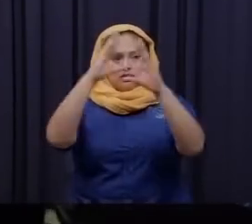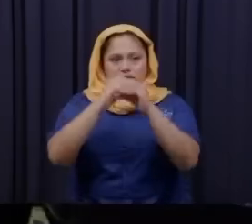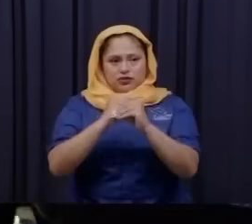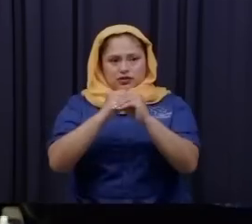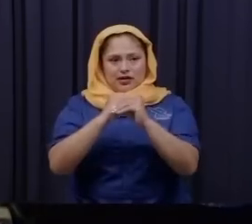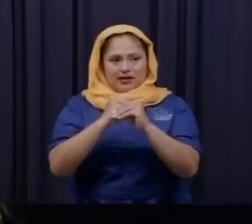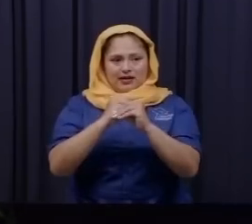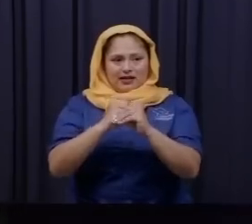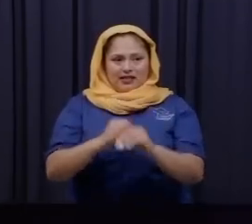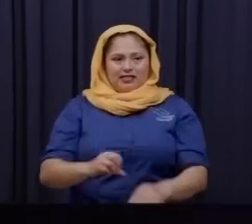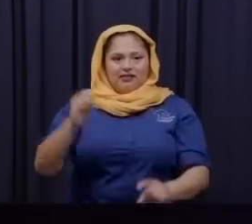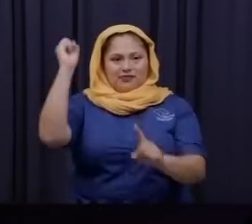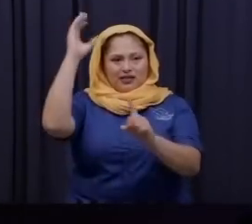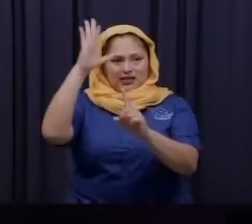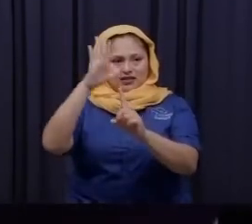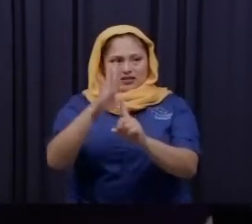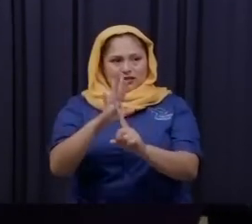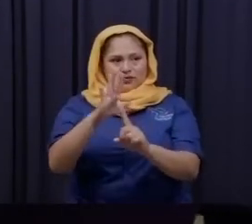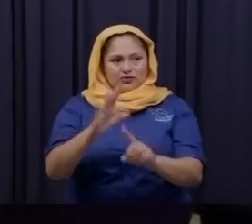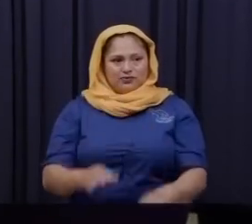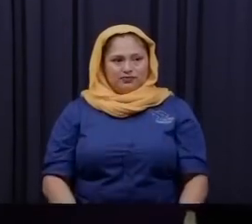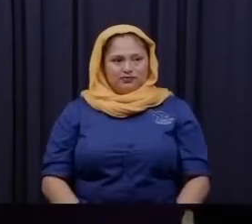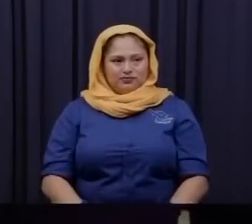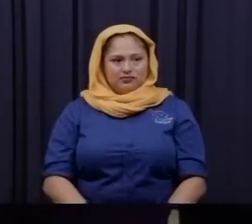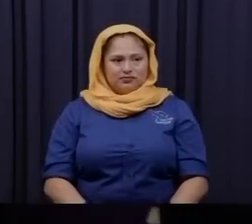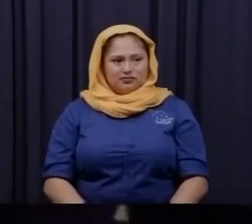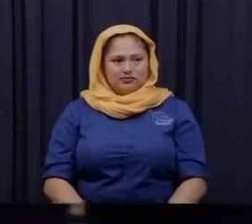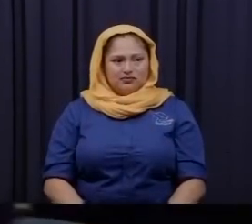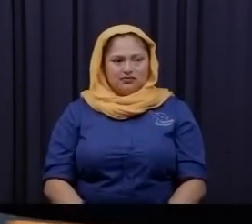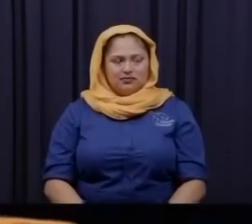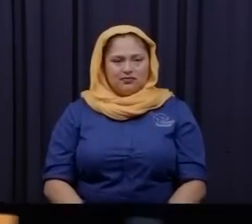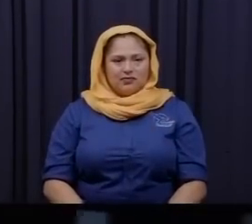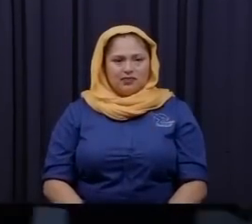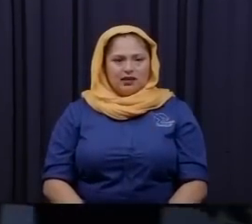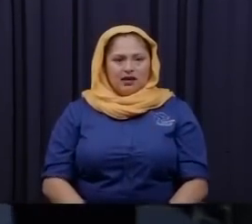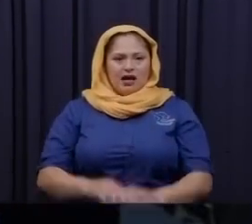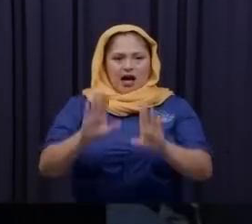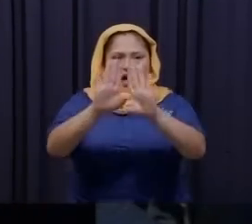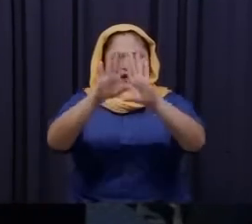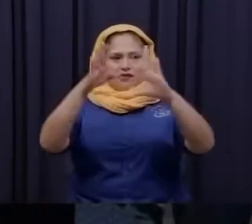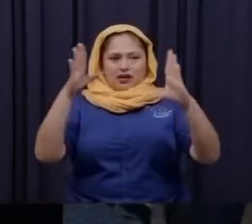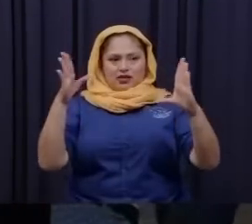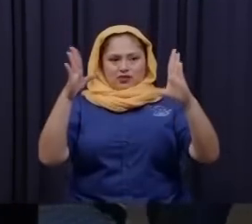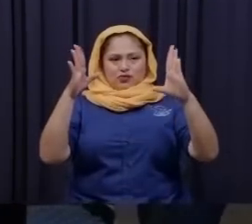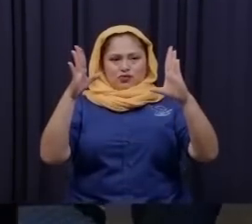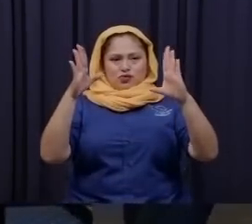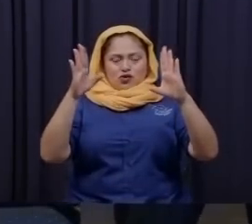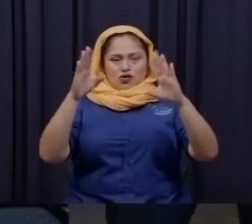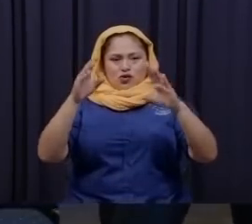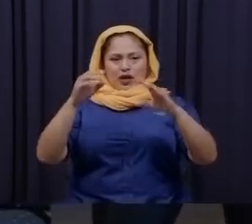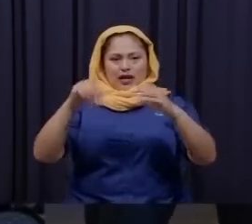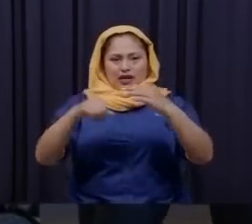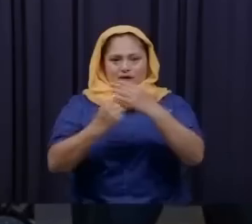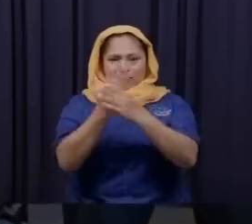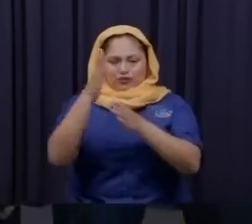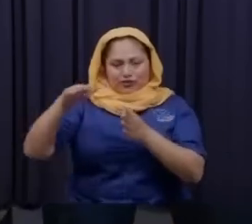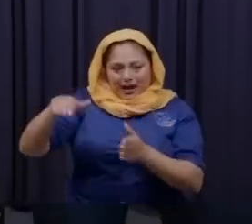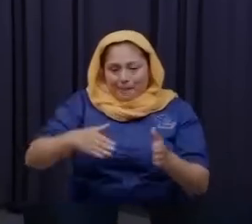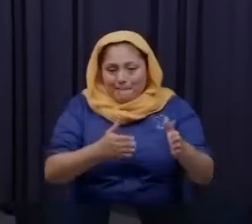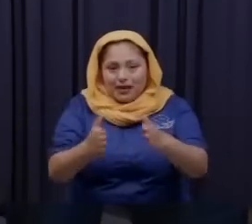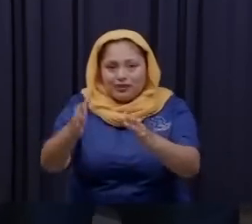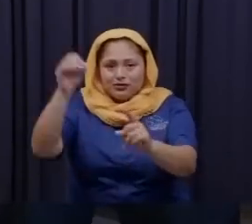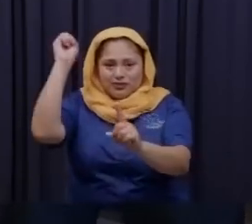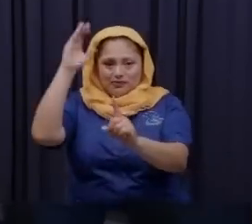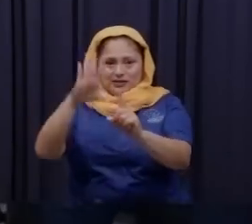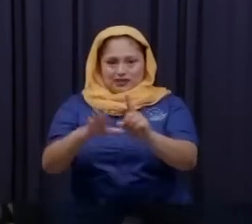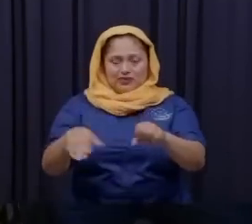bendición, noche de bendición. Abriéndose nuevos portales de bendición sobre